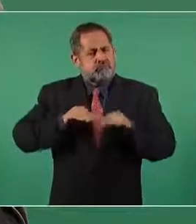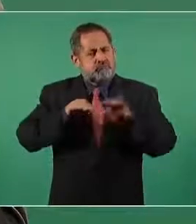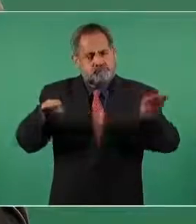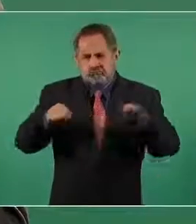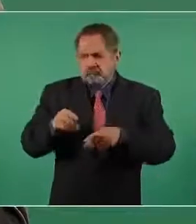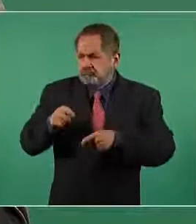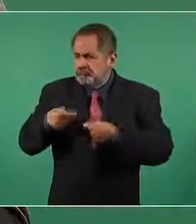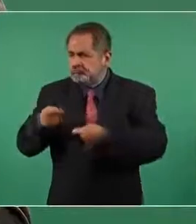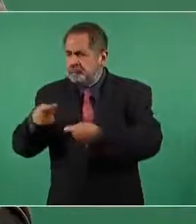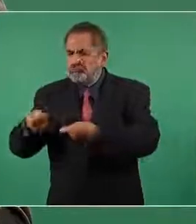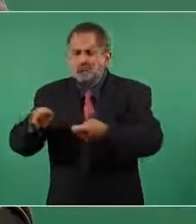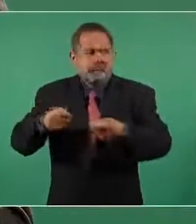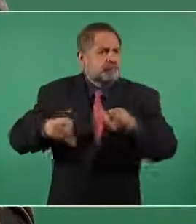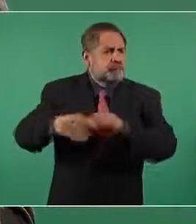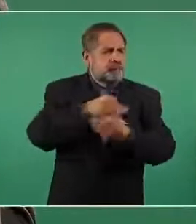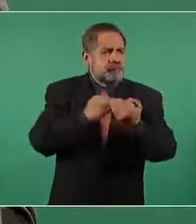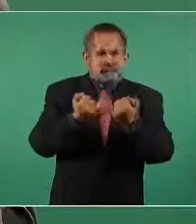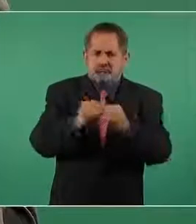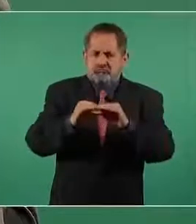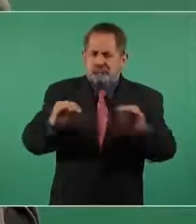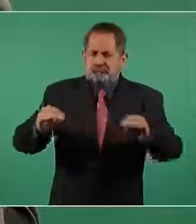es garantizar